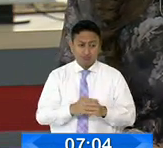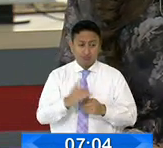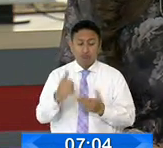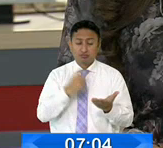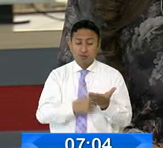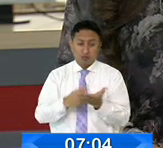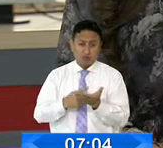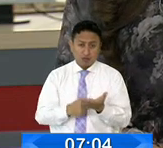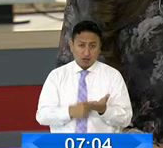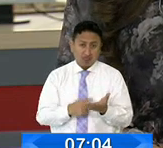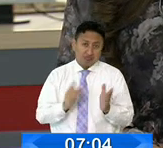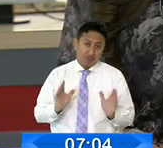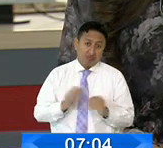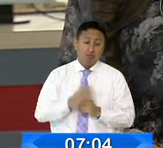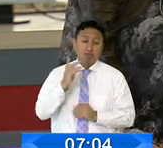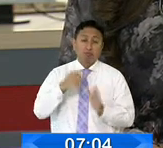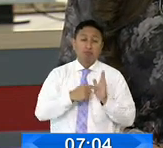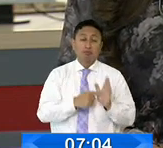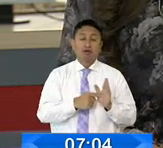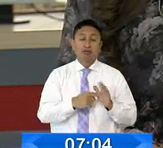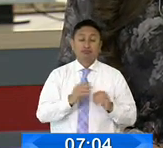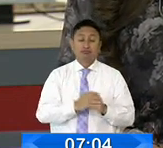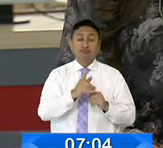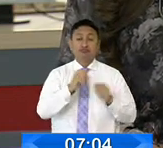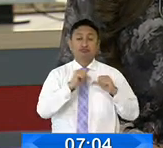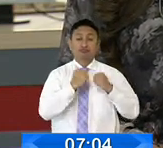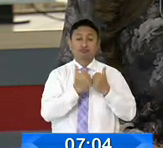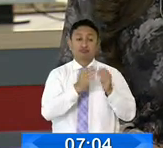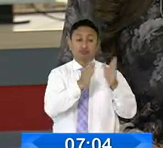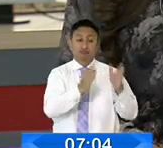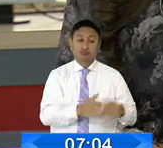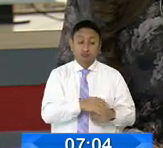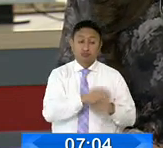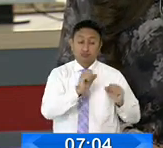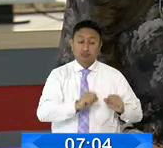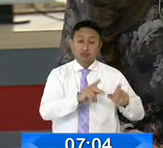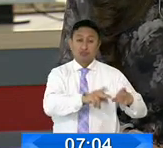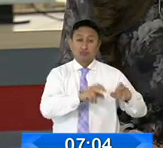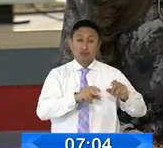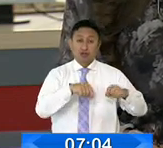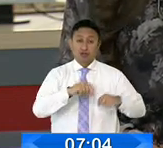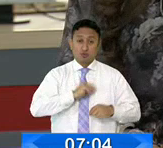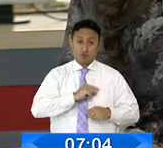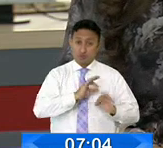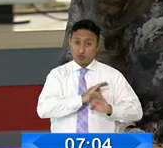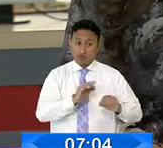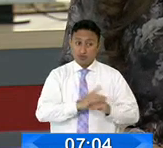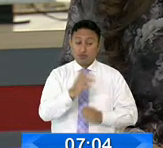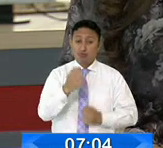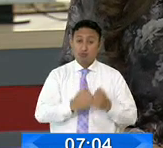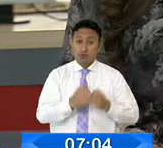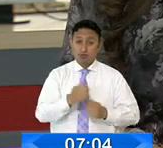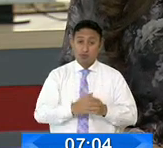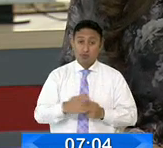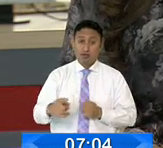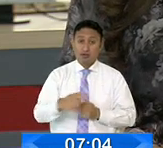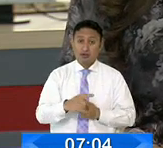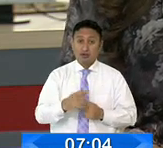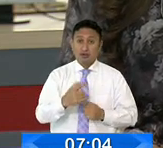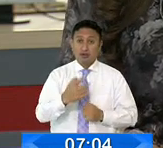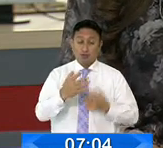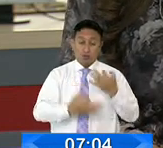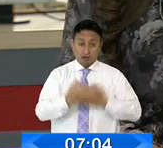discusión plenaria. Entre esos, se expuso que los legisladores tengan licencia sin sueldo cuando atraviesen la sustanciación de